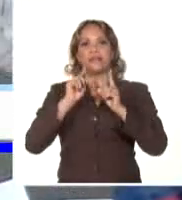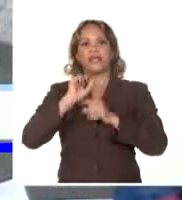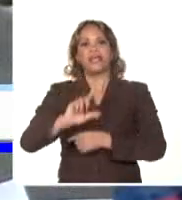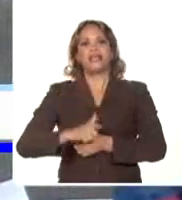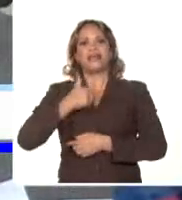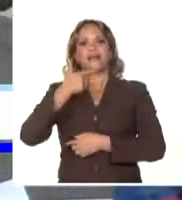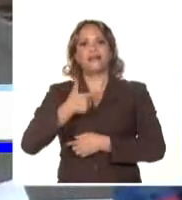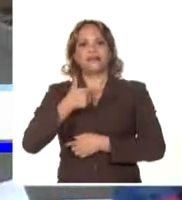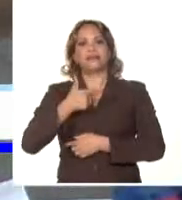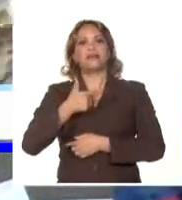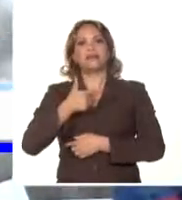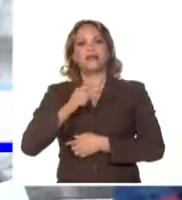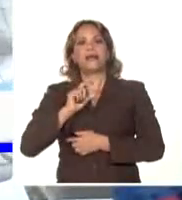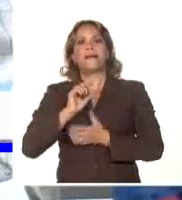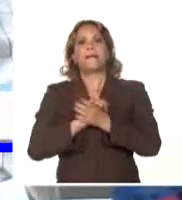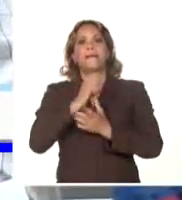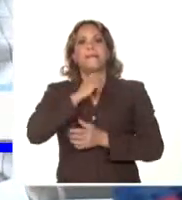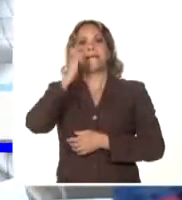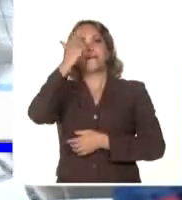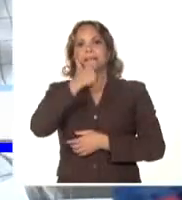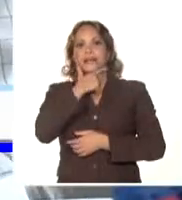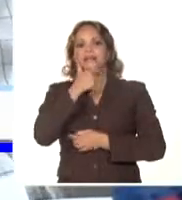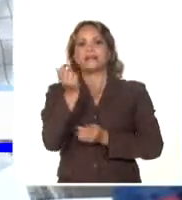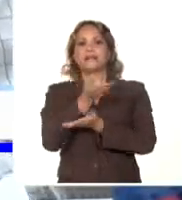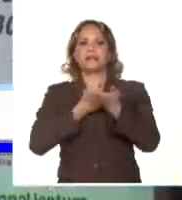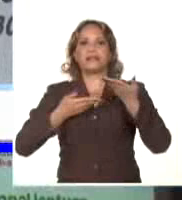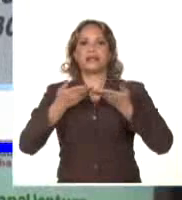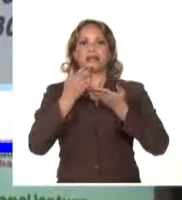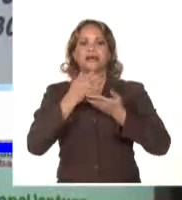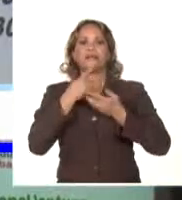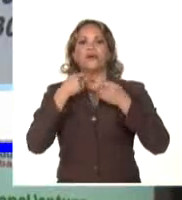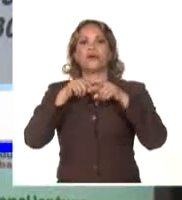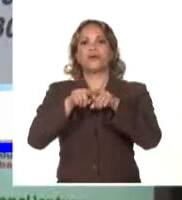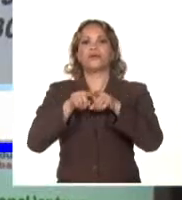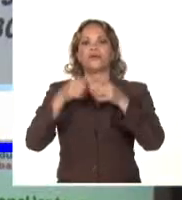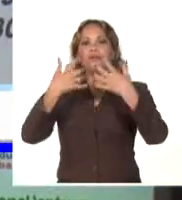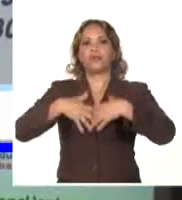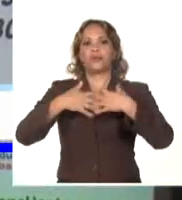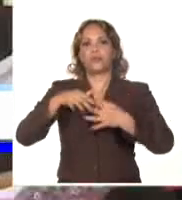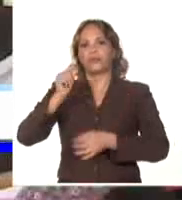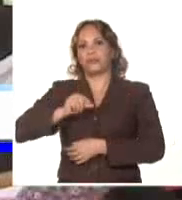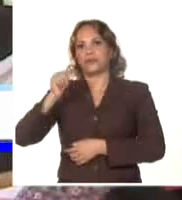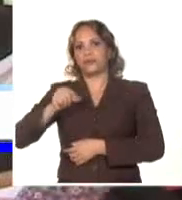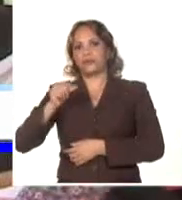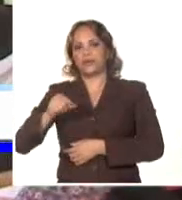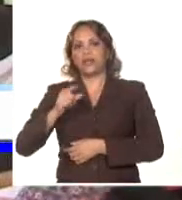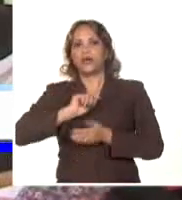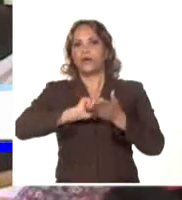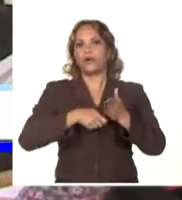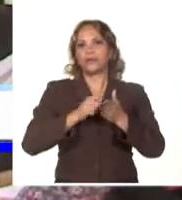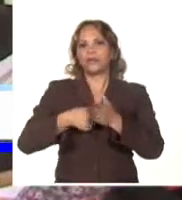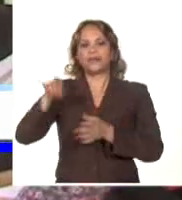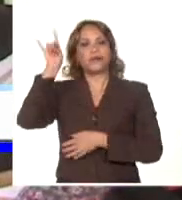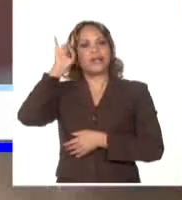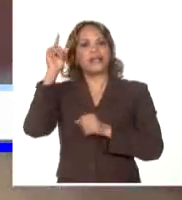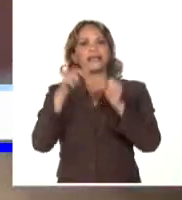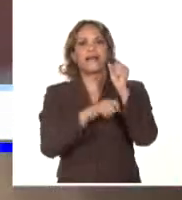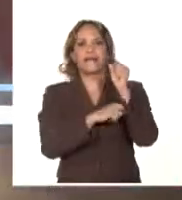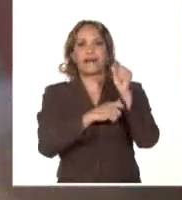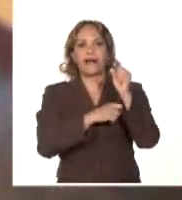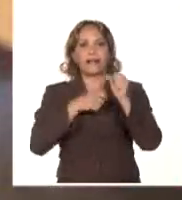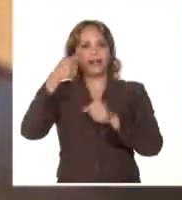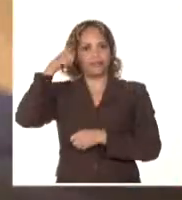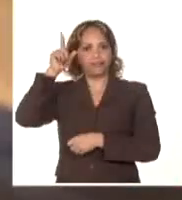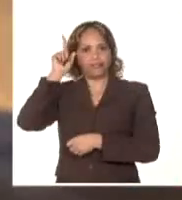Salvador Valdés Mesa, en intercambio sostenido en este territorio de la provincia de Holguín. La contratación de leche, carne, viandas, los granos,